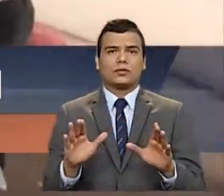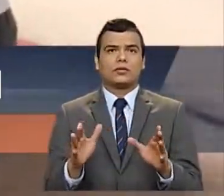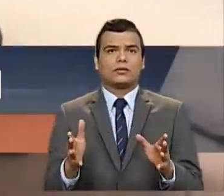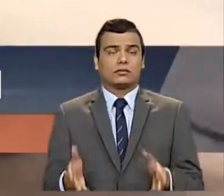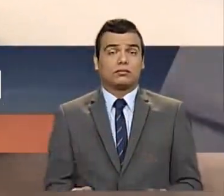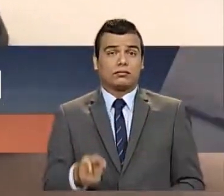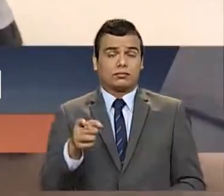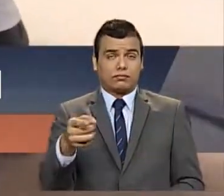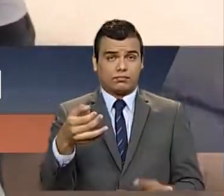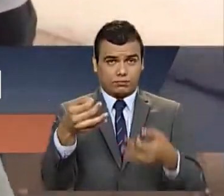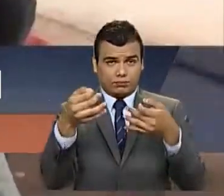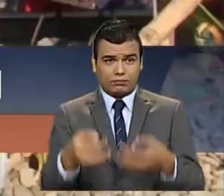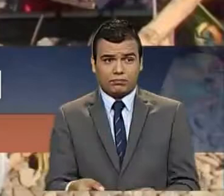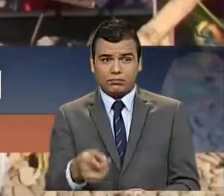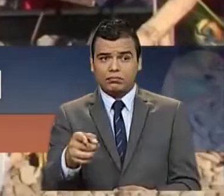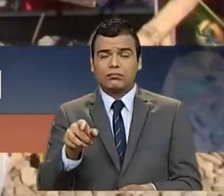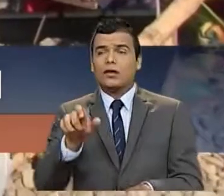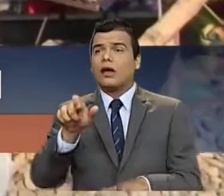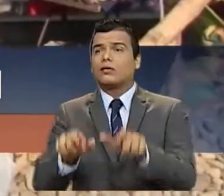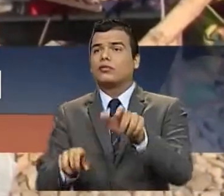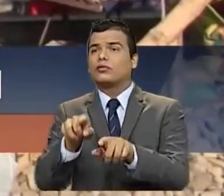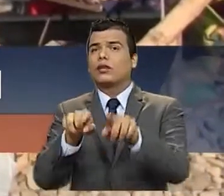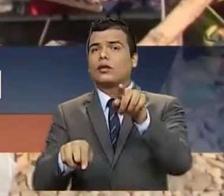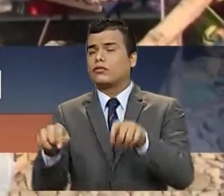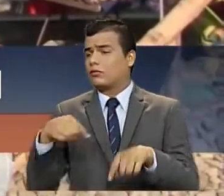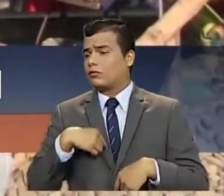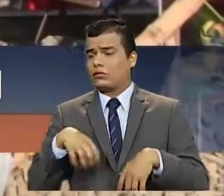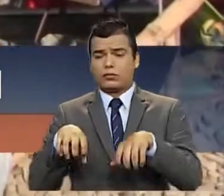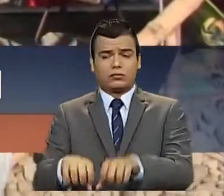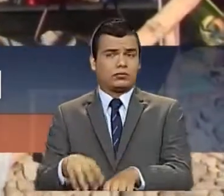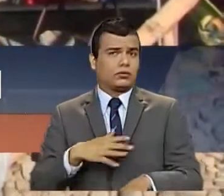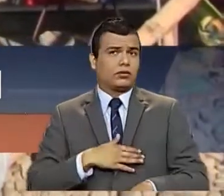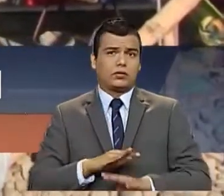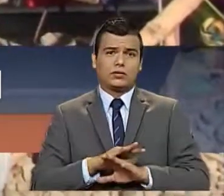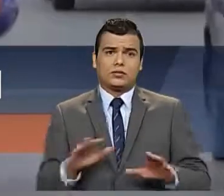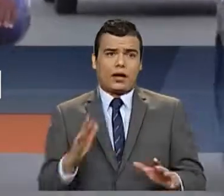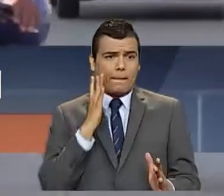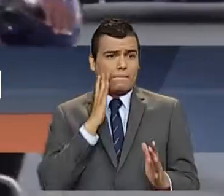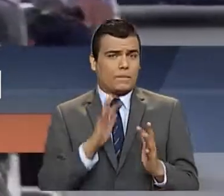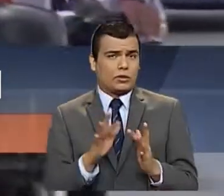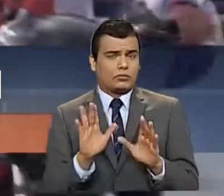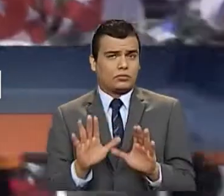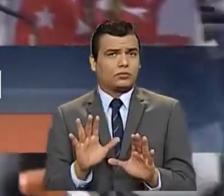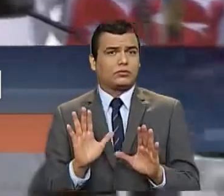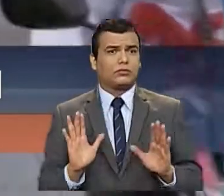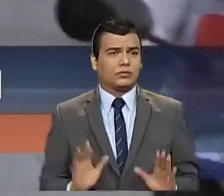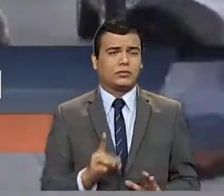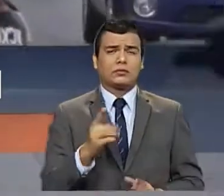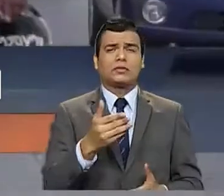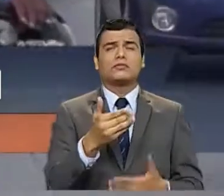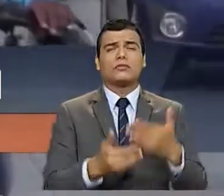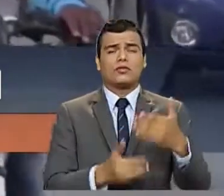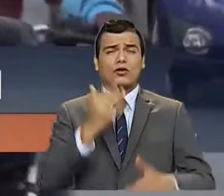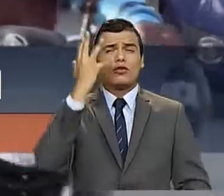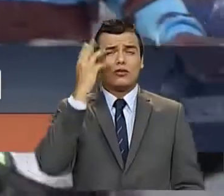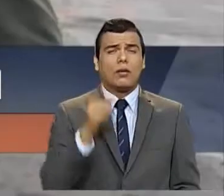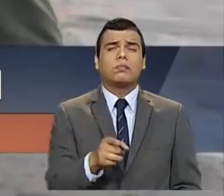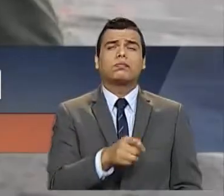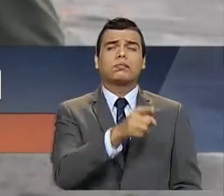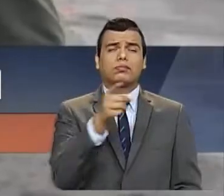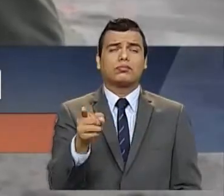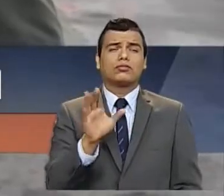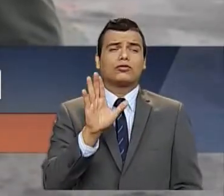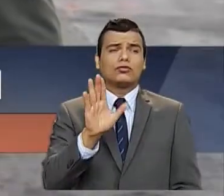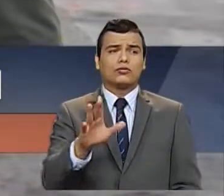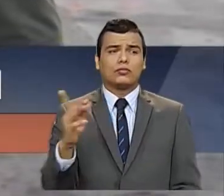a pesar de las medidas que pretenden mitigar el impacto de su invasión, un fenómeno que crece de manera permanente. Desde la administración local